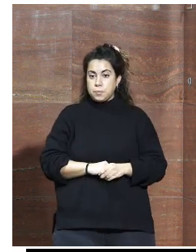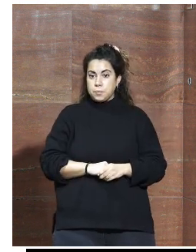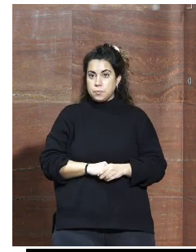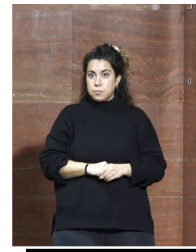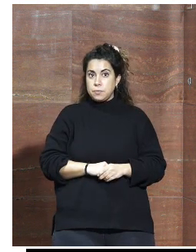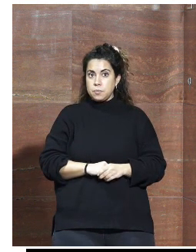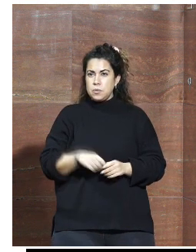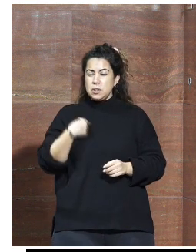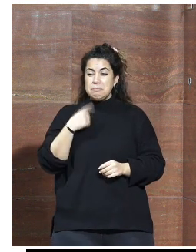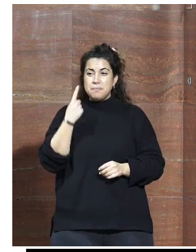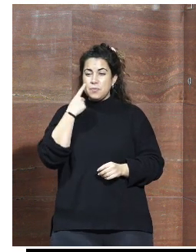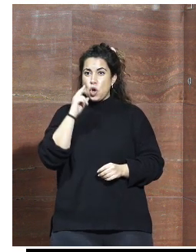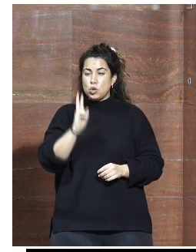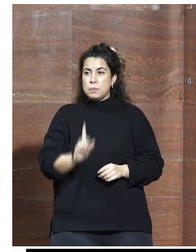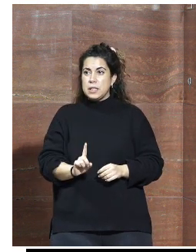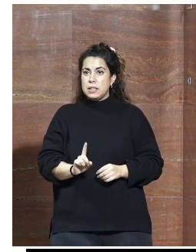No sale aquí, pero hay...